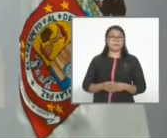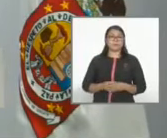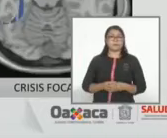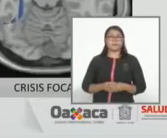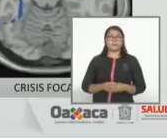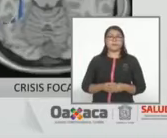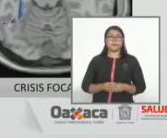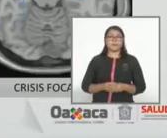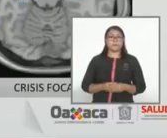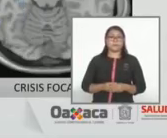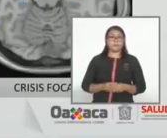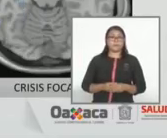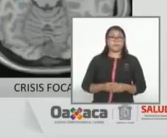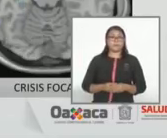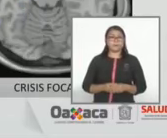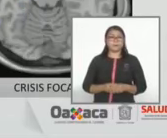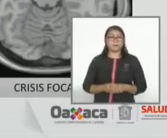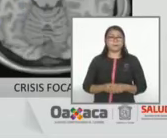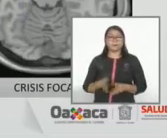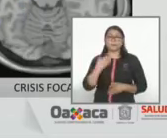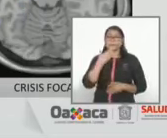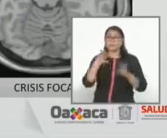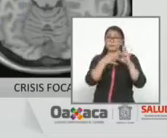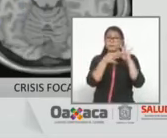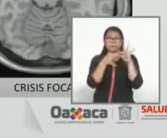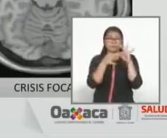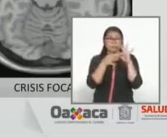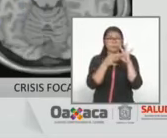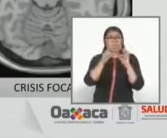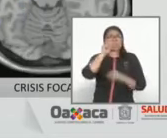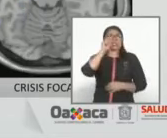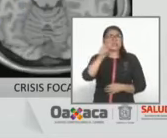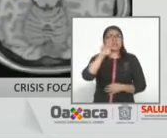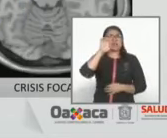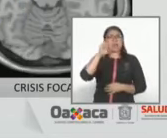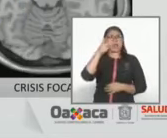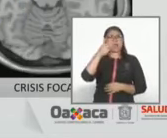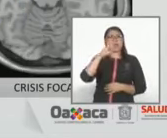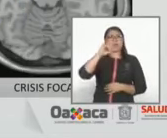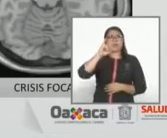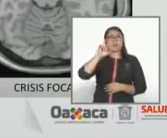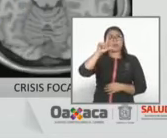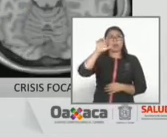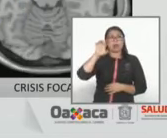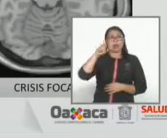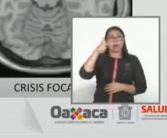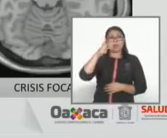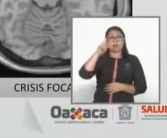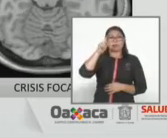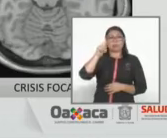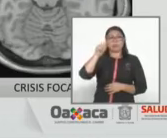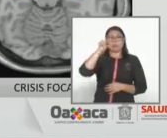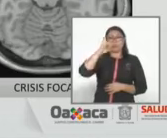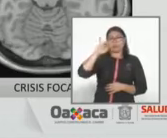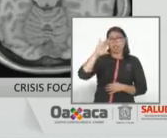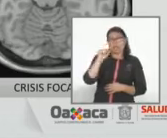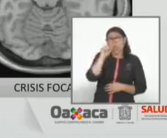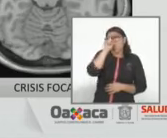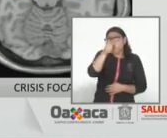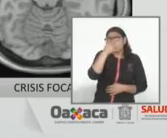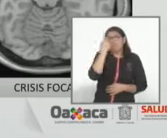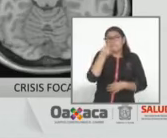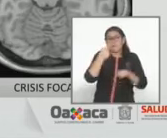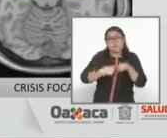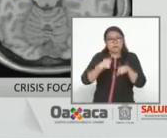¿Ponemos las diapositivas? Ok, primero tenemos que definir qué es epilepsia para poder hablar de este tema. Es un